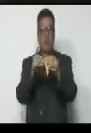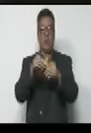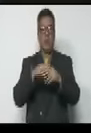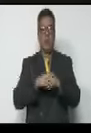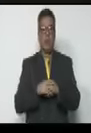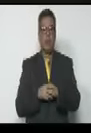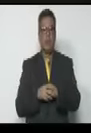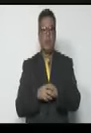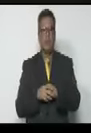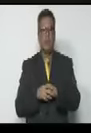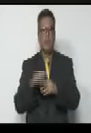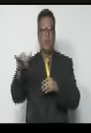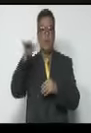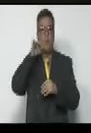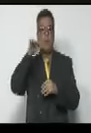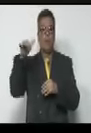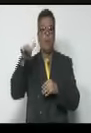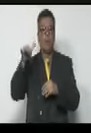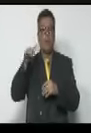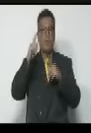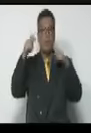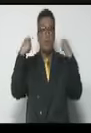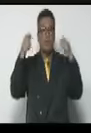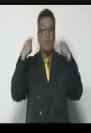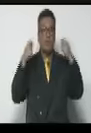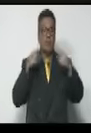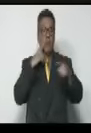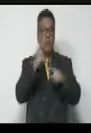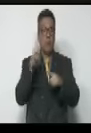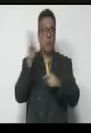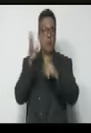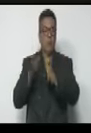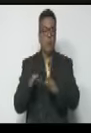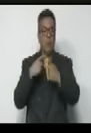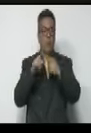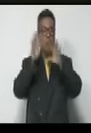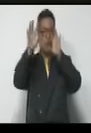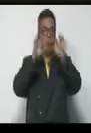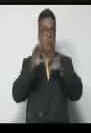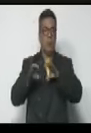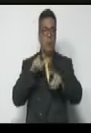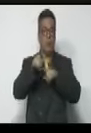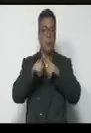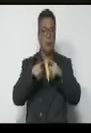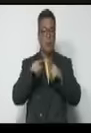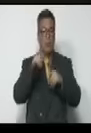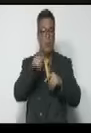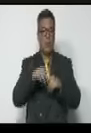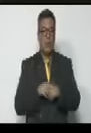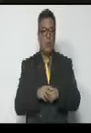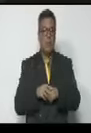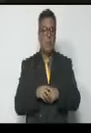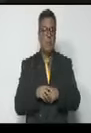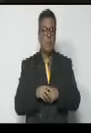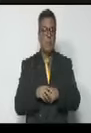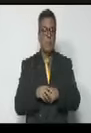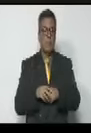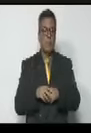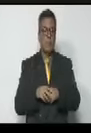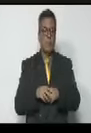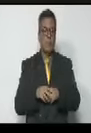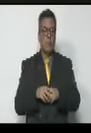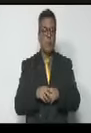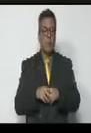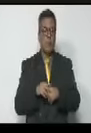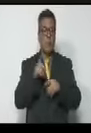la denuncia contra la campaña xenófoba contra los venezolanos en el exterior promovida por actores mediáticos de los